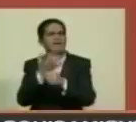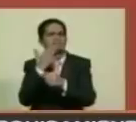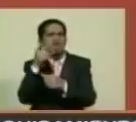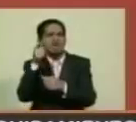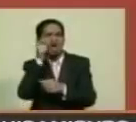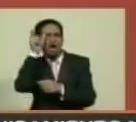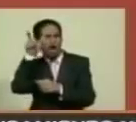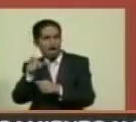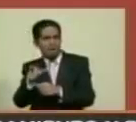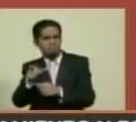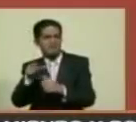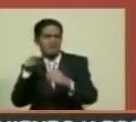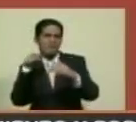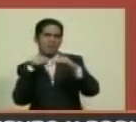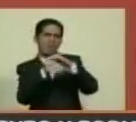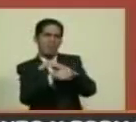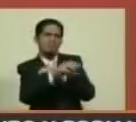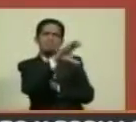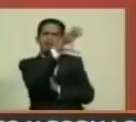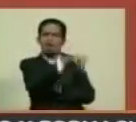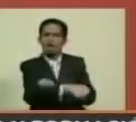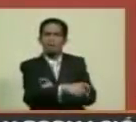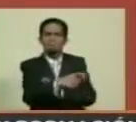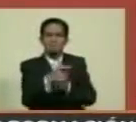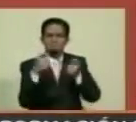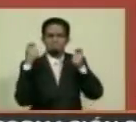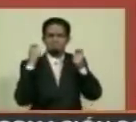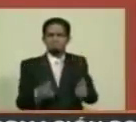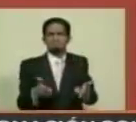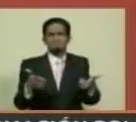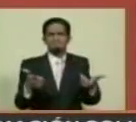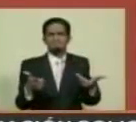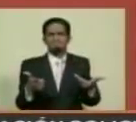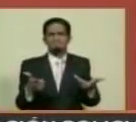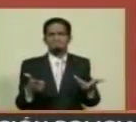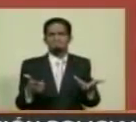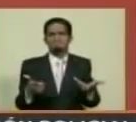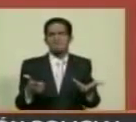de varios millones de dólares. ¿Y si es que está lavando dinero del narcotráfico?